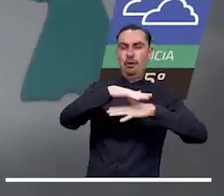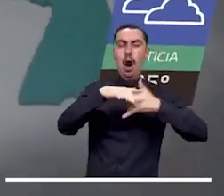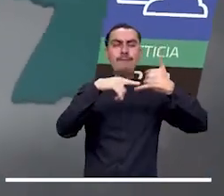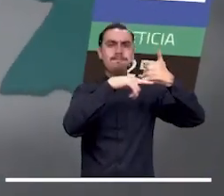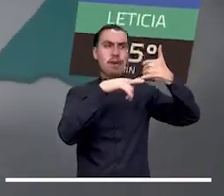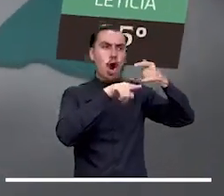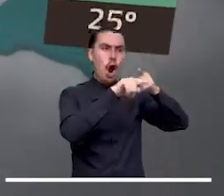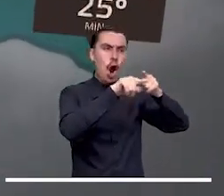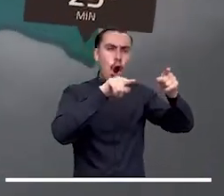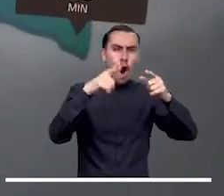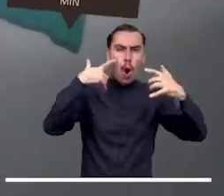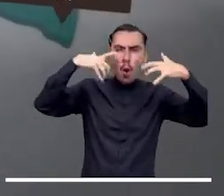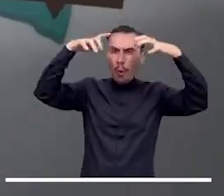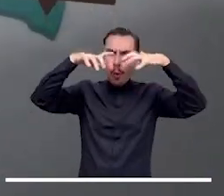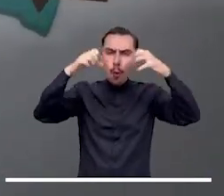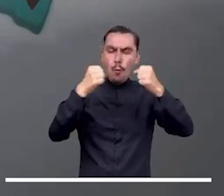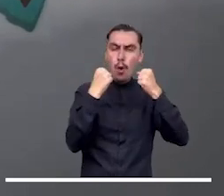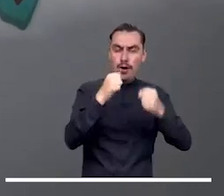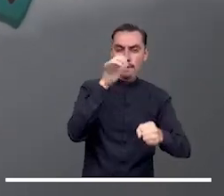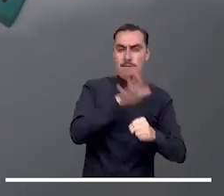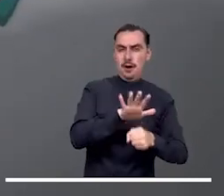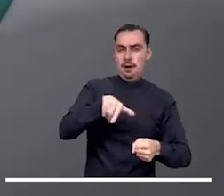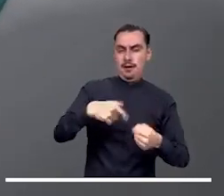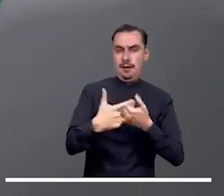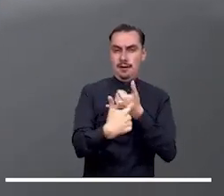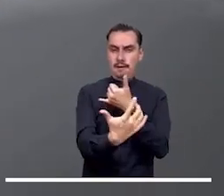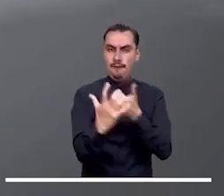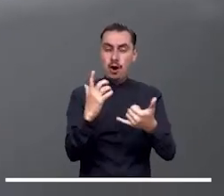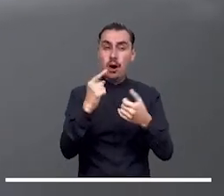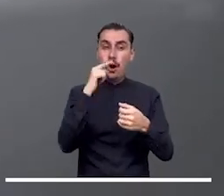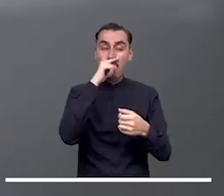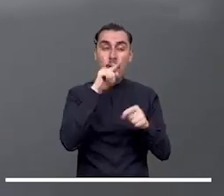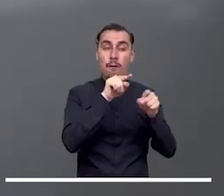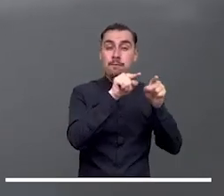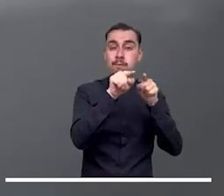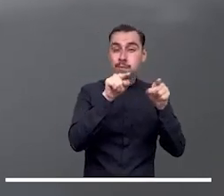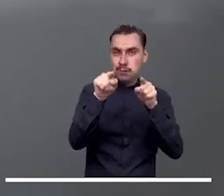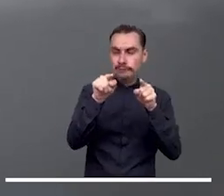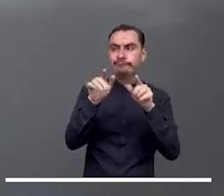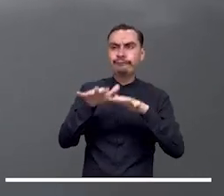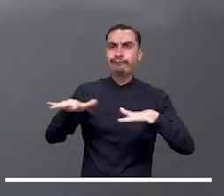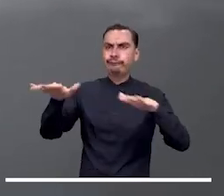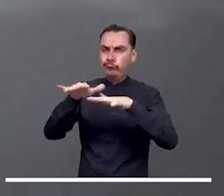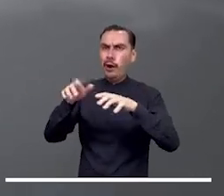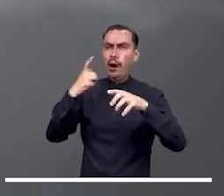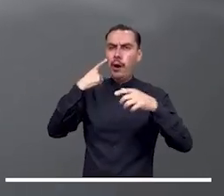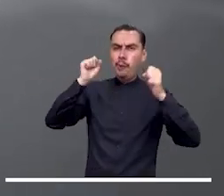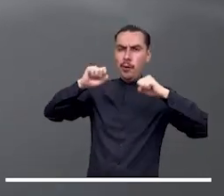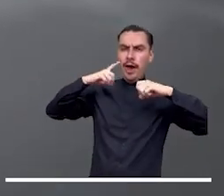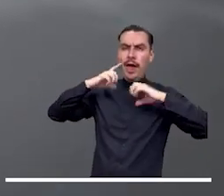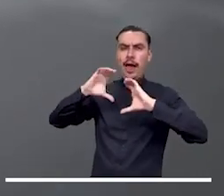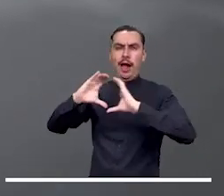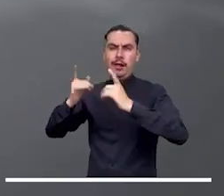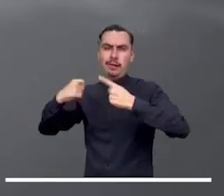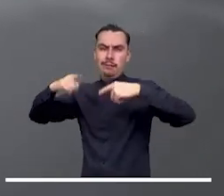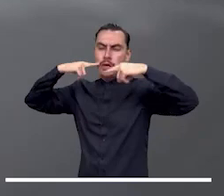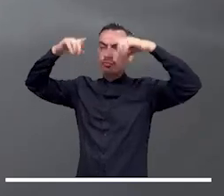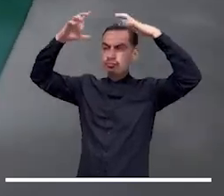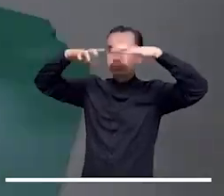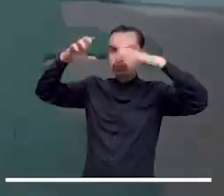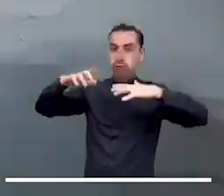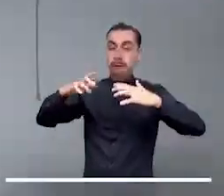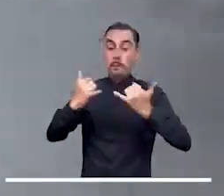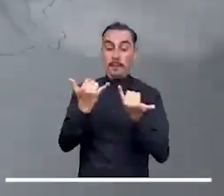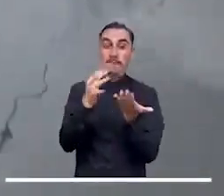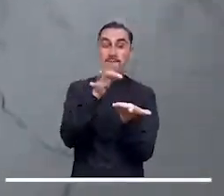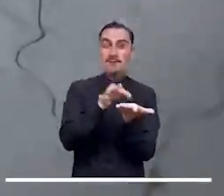que experimentará la Amazonía colombiana, en Caquetá y Putumayo la noche vendrá acompañada de lluvias. El sol se oculta en la capital